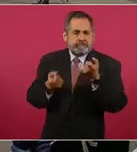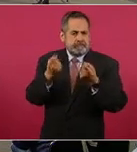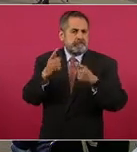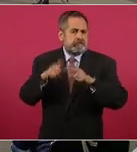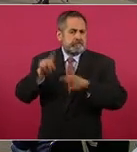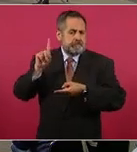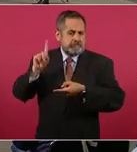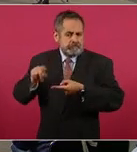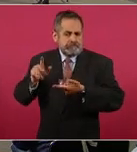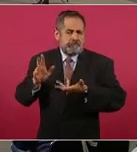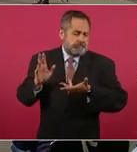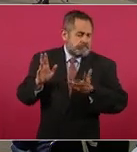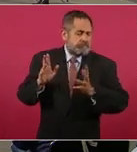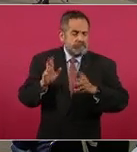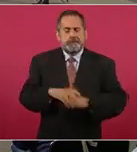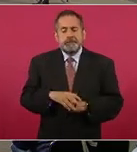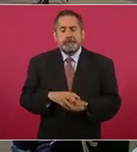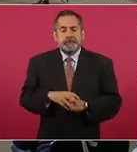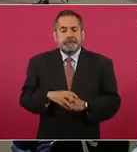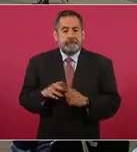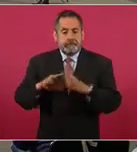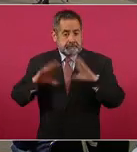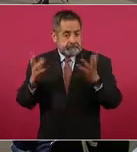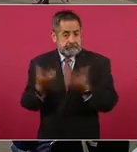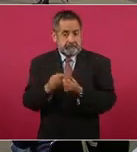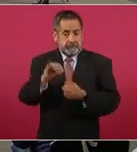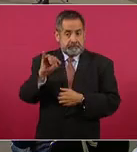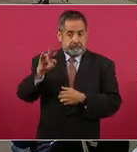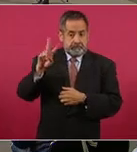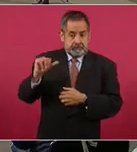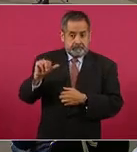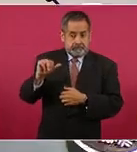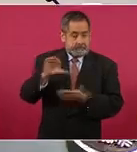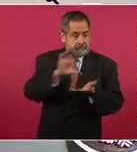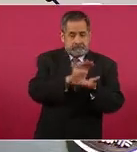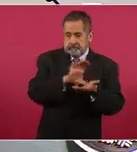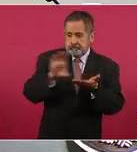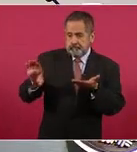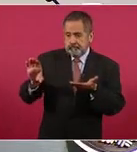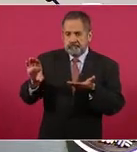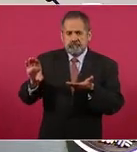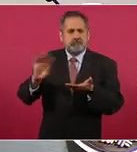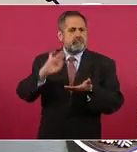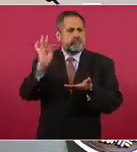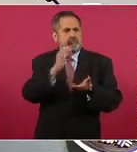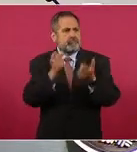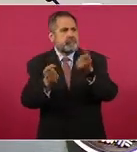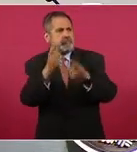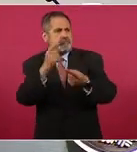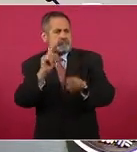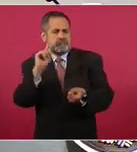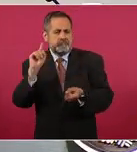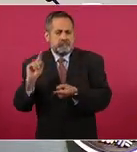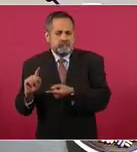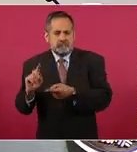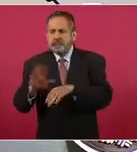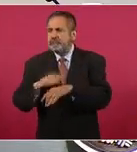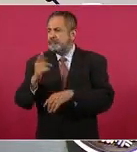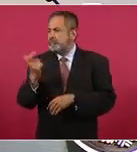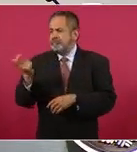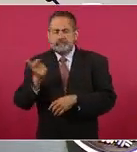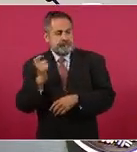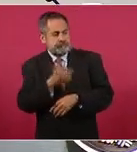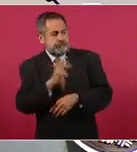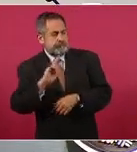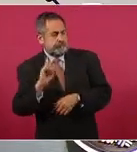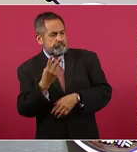Entonces, tenemos que el impuesto total de lo que nos paga por IVA se puede ver disminuido principalmente por devoluciones o